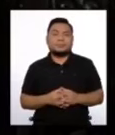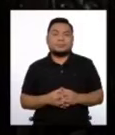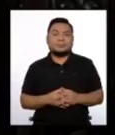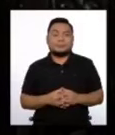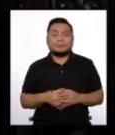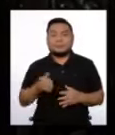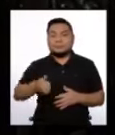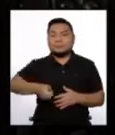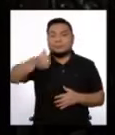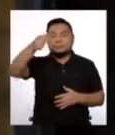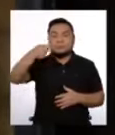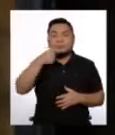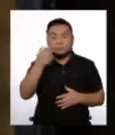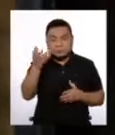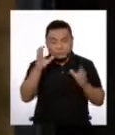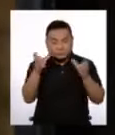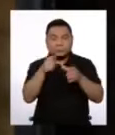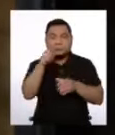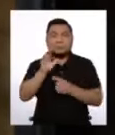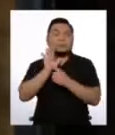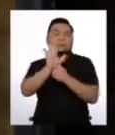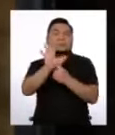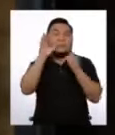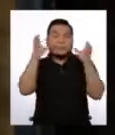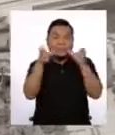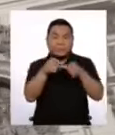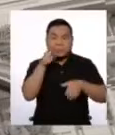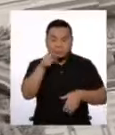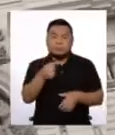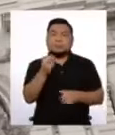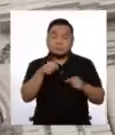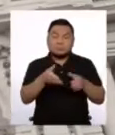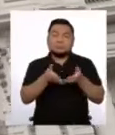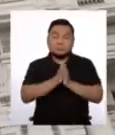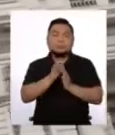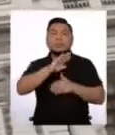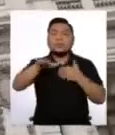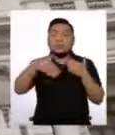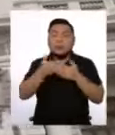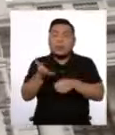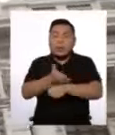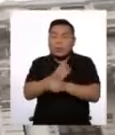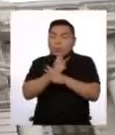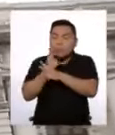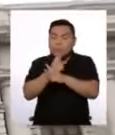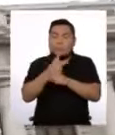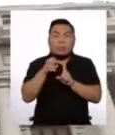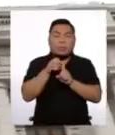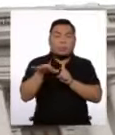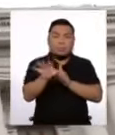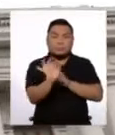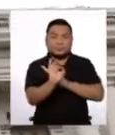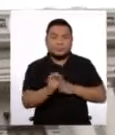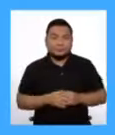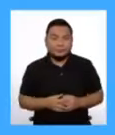Jefe del gabinete confirmó presentación en el Congreso. Vicente Ceballos solicitó que se tomen medidas para evitar posibles contagios.